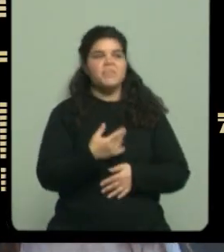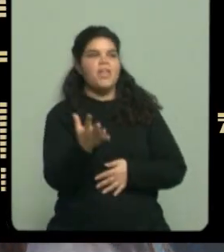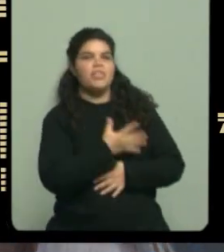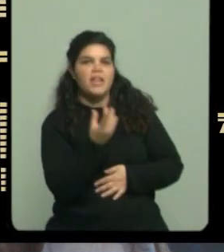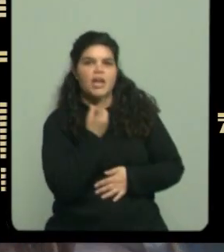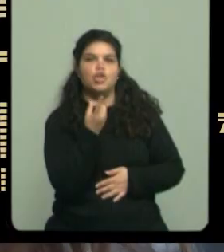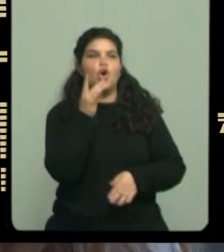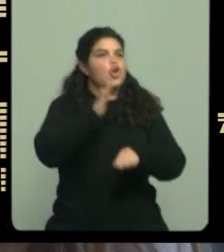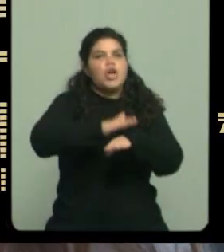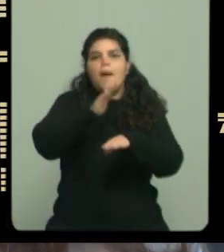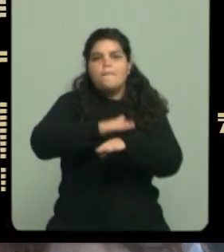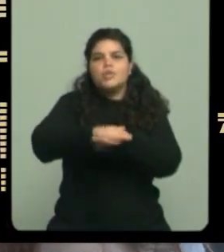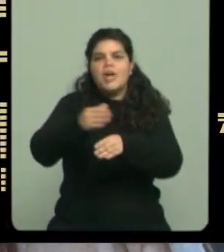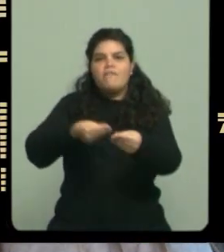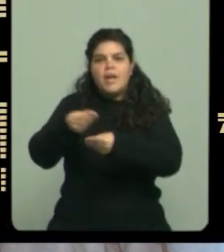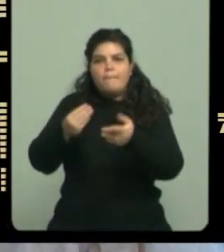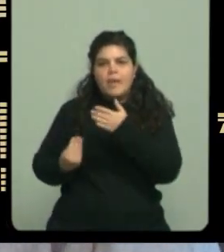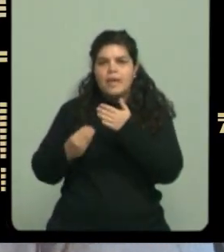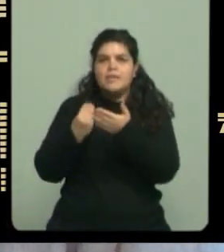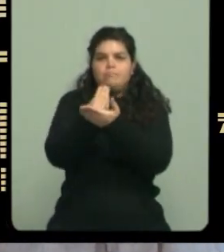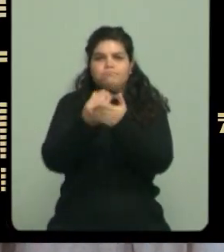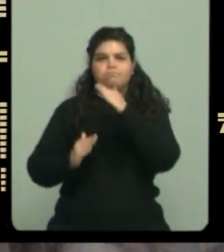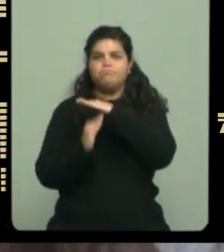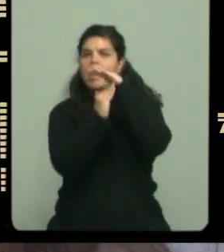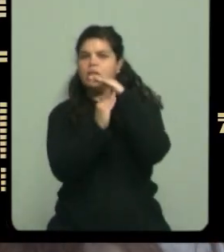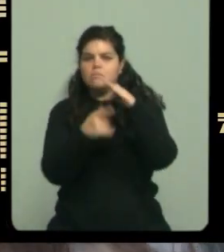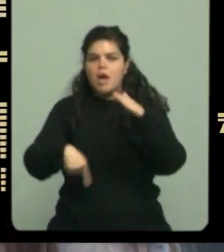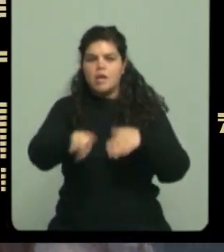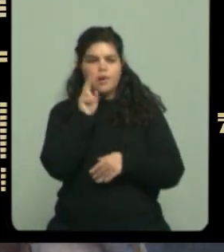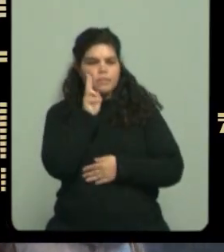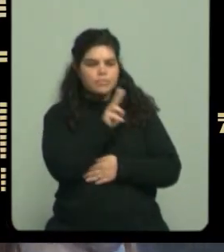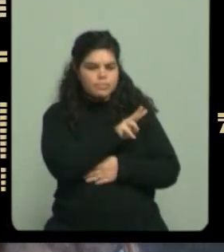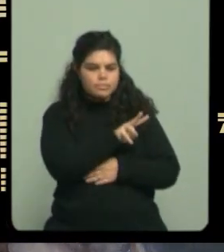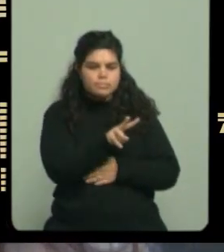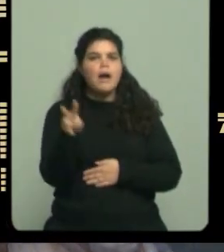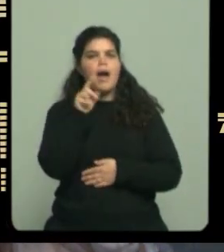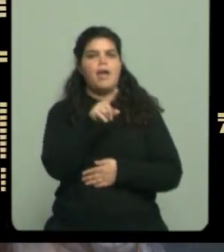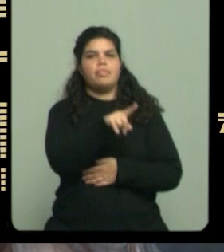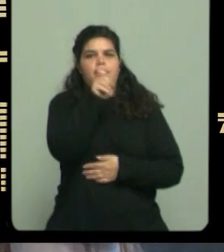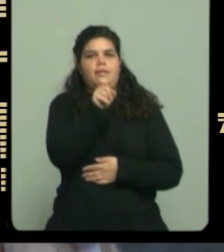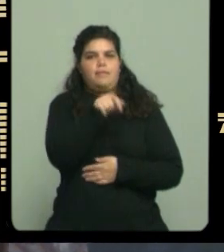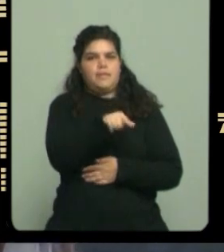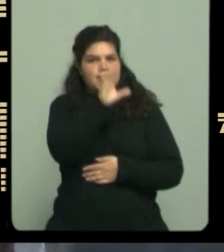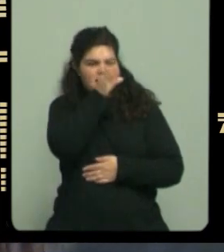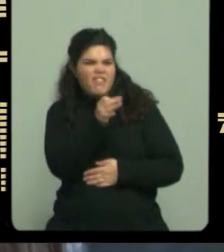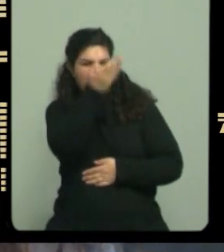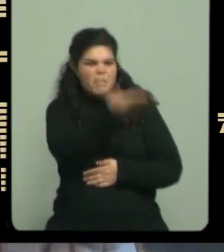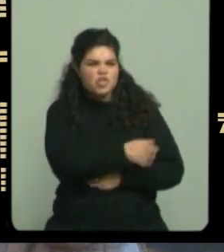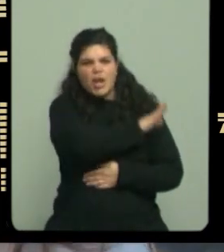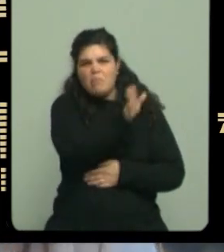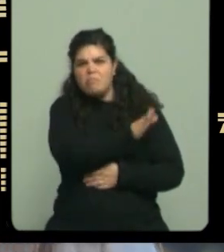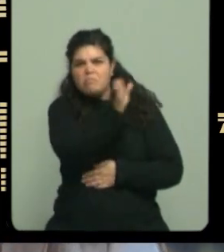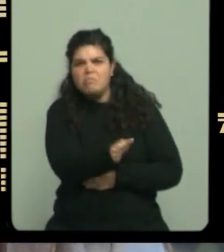directores, directoras, dependen quiénes están a cargo de esas organizaciones o del Estado, tienen que identificar y saber por qué esa